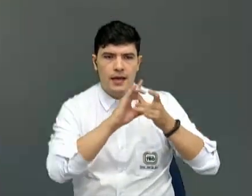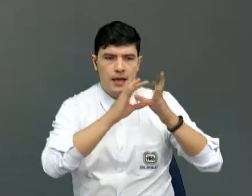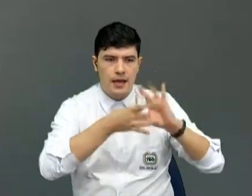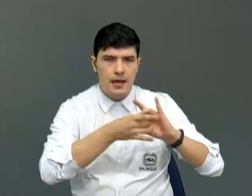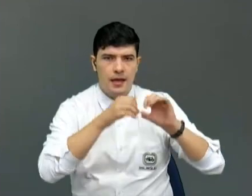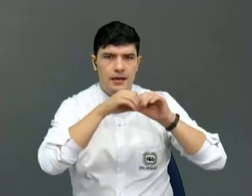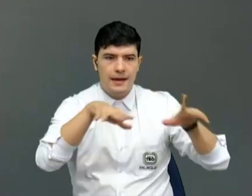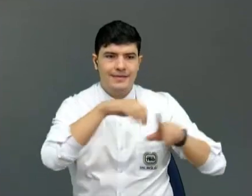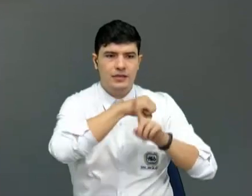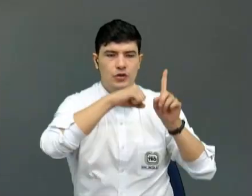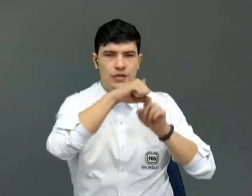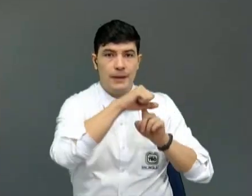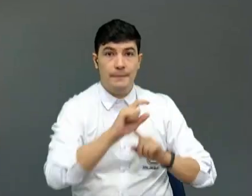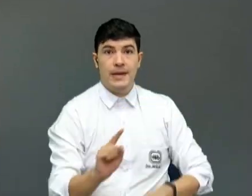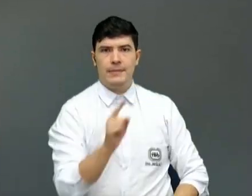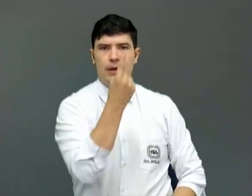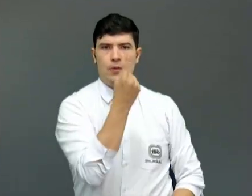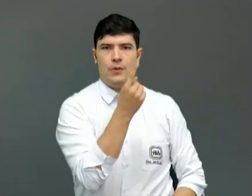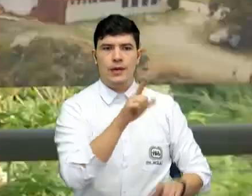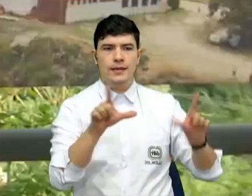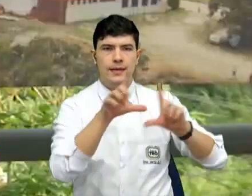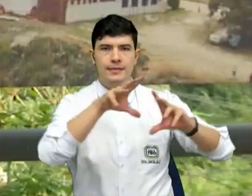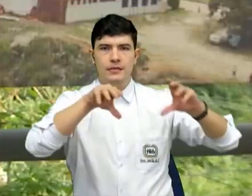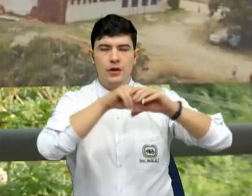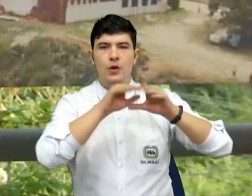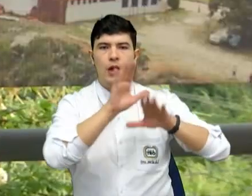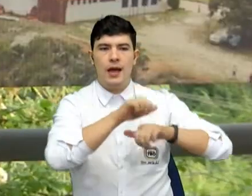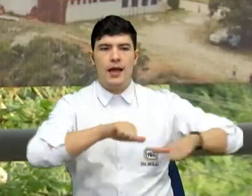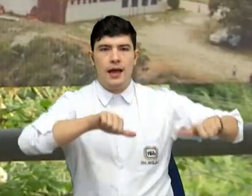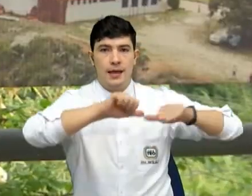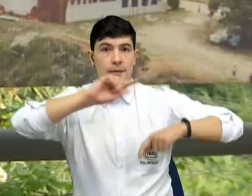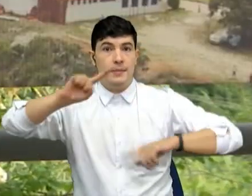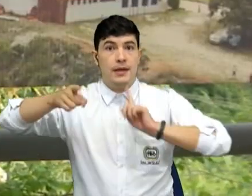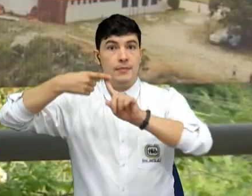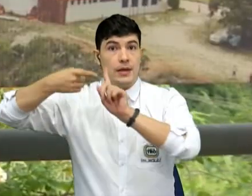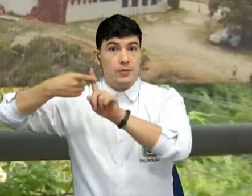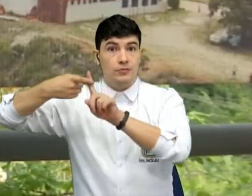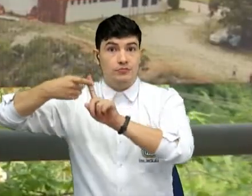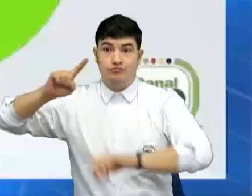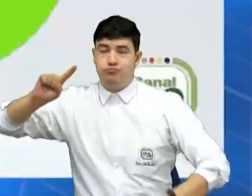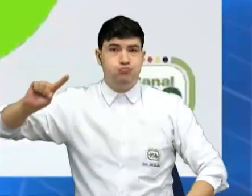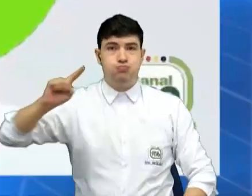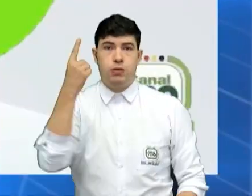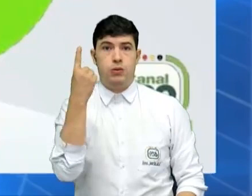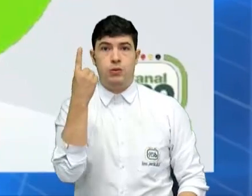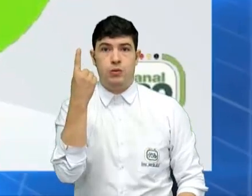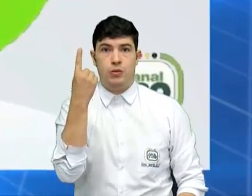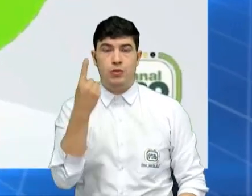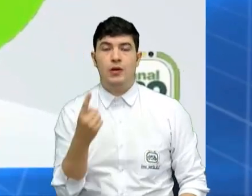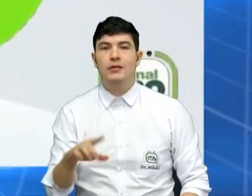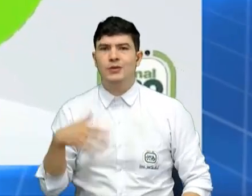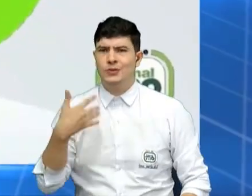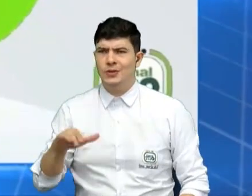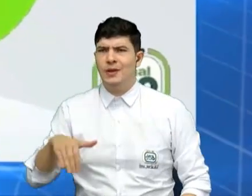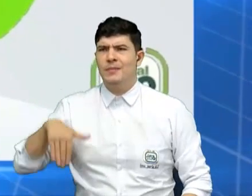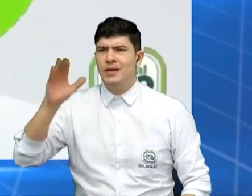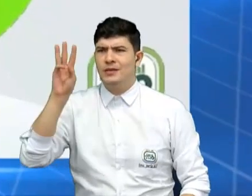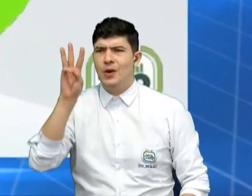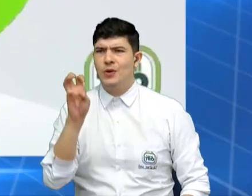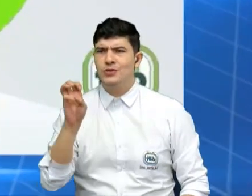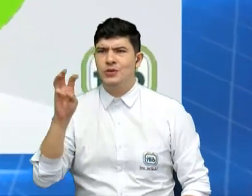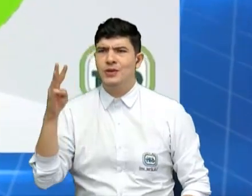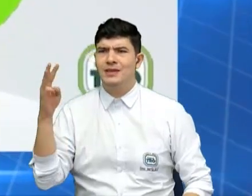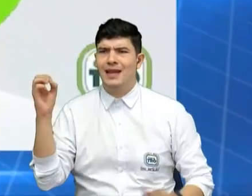Digital ocupa el primer lugar a nivel nacional por encima de los demás canales regionales. Con más de 830